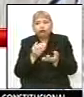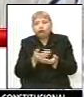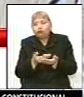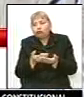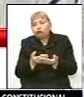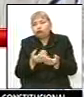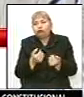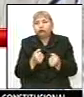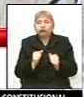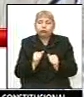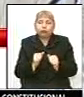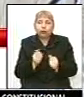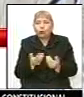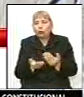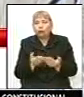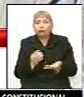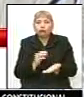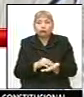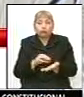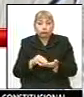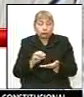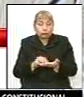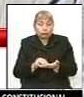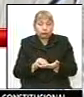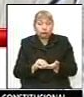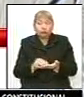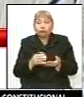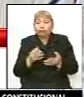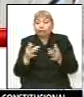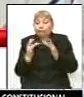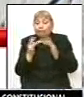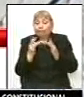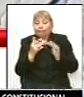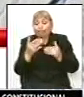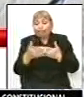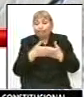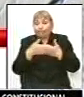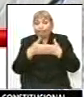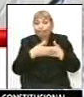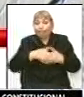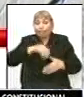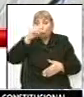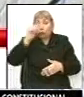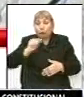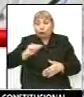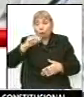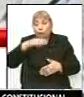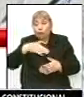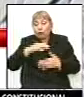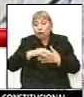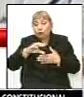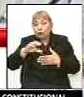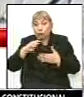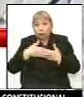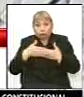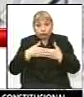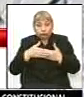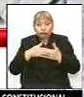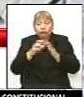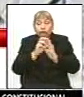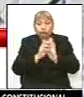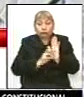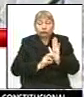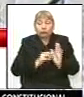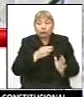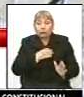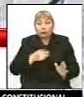posibles afectaciones a dichos pueblos en áreas colindantes a los proyectos, ¿no? el Ministerio de